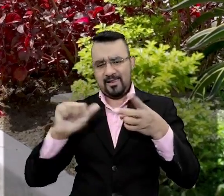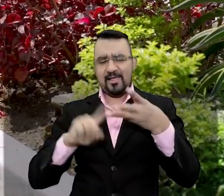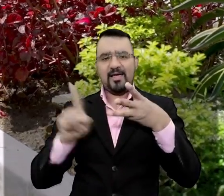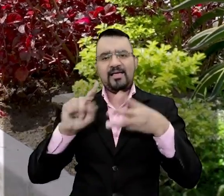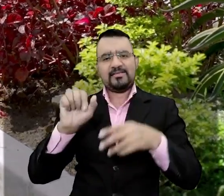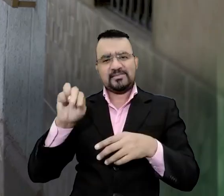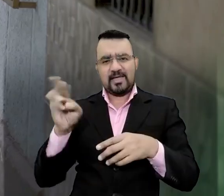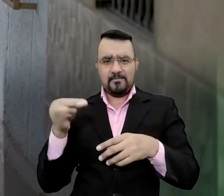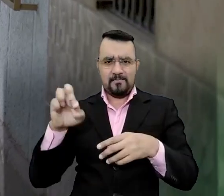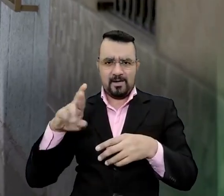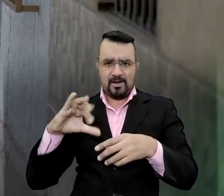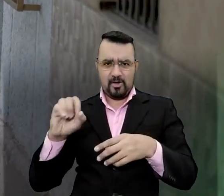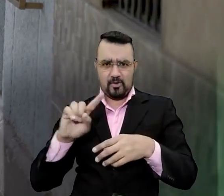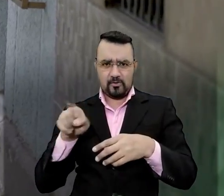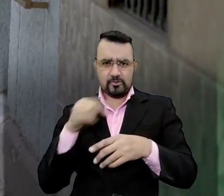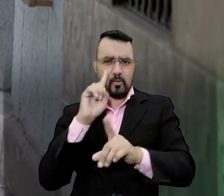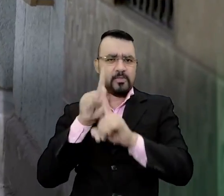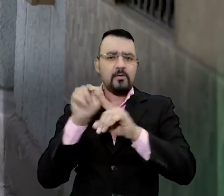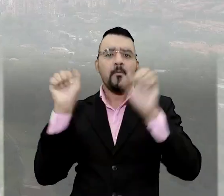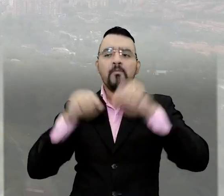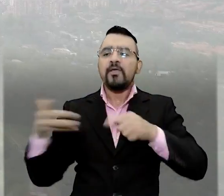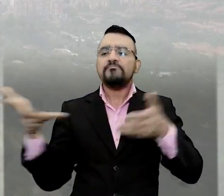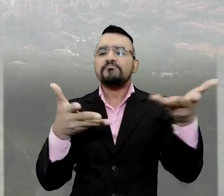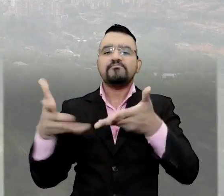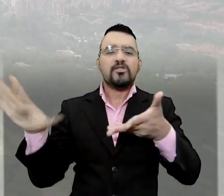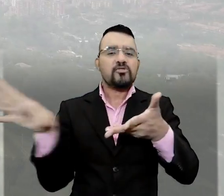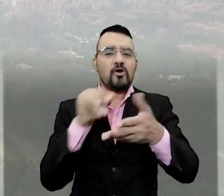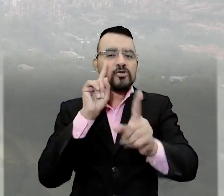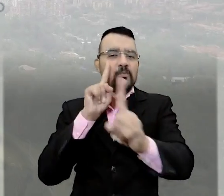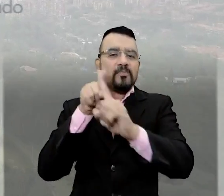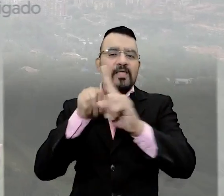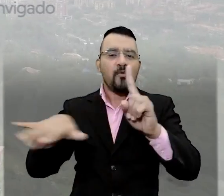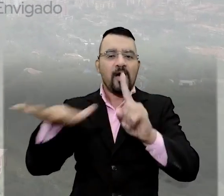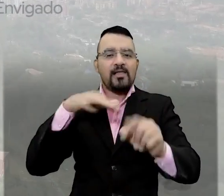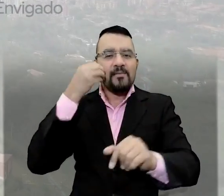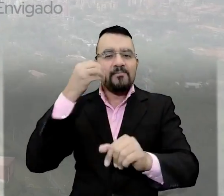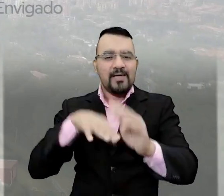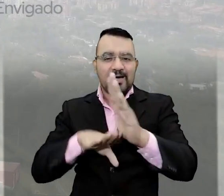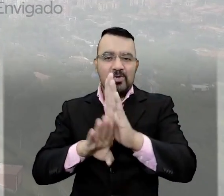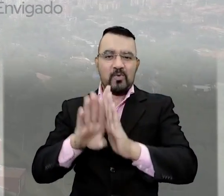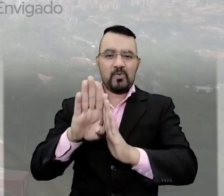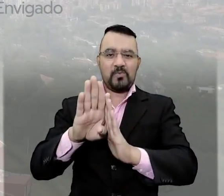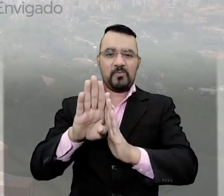así por una movilidad sostenible y segura para todos. Juntos sumamos por Envigado.